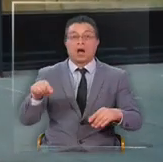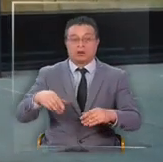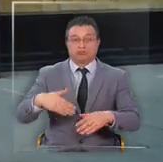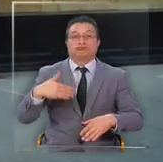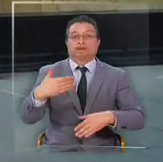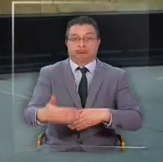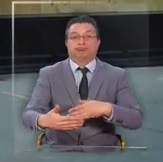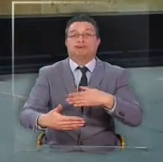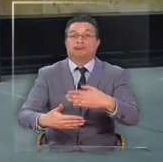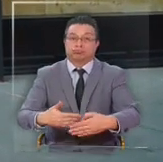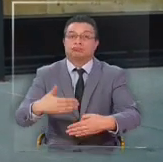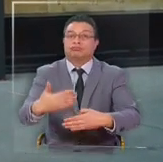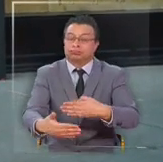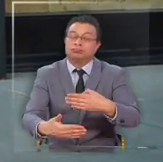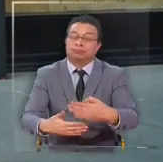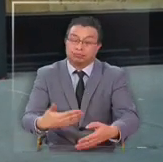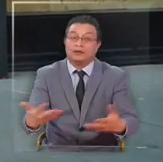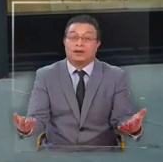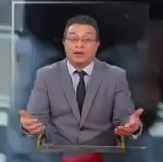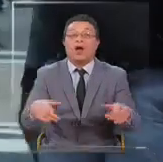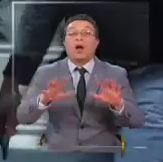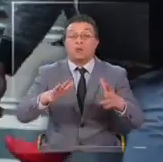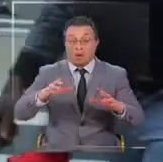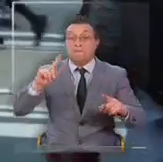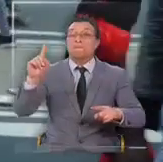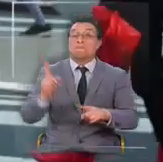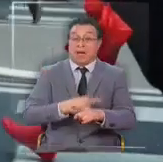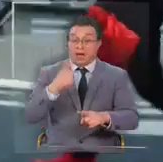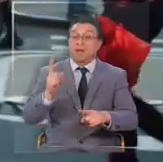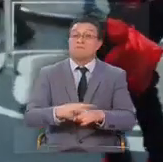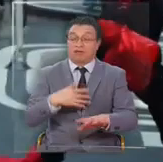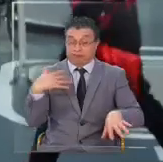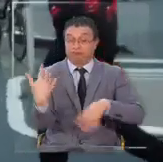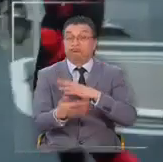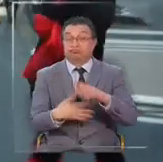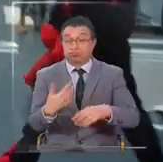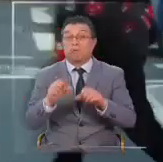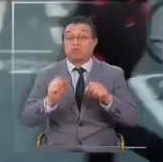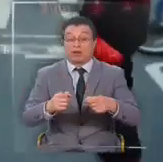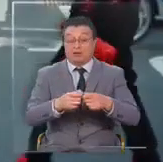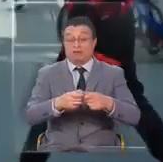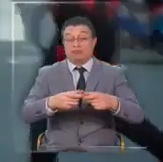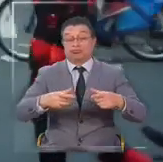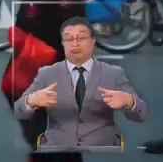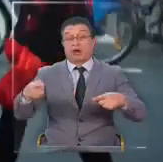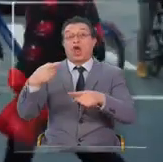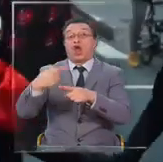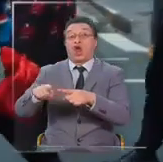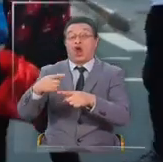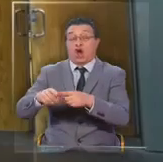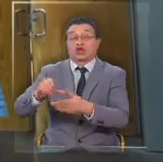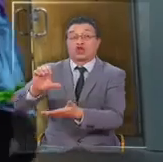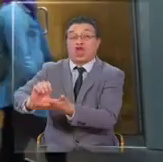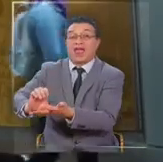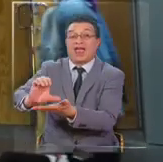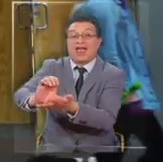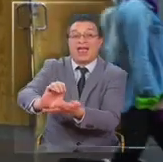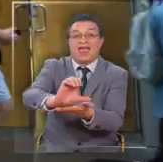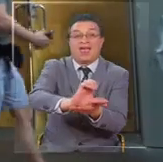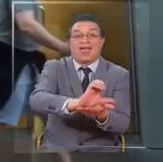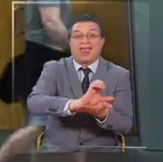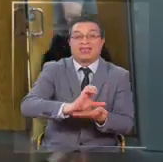desarrollo. Todavía es probable que veamos más disturbios y que esto se expanda a otras ciudades de Estados Unidos